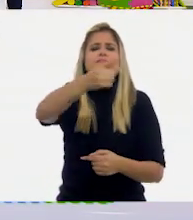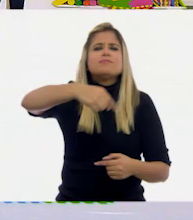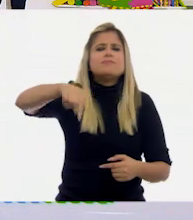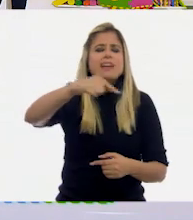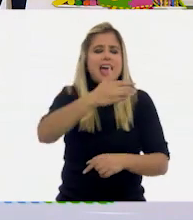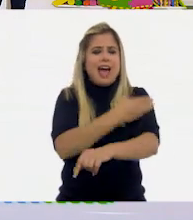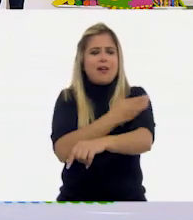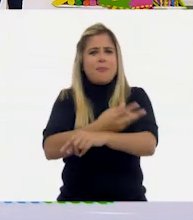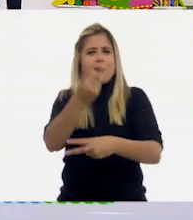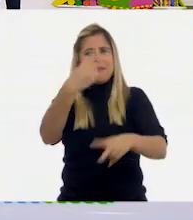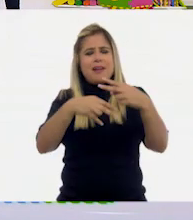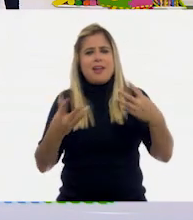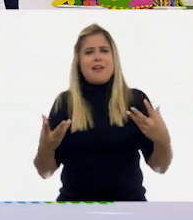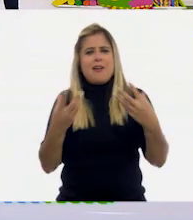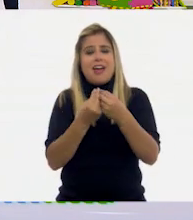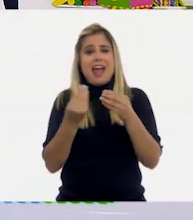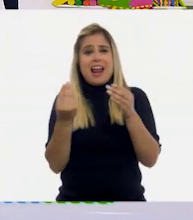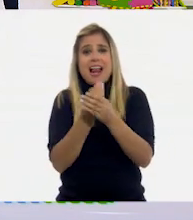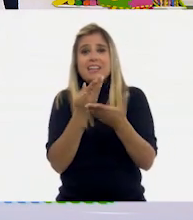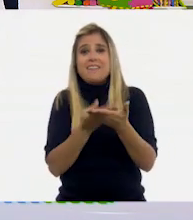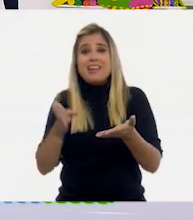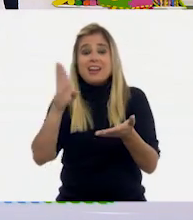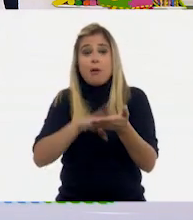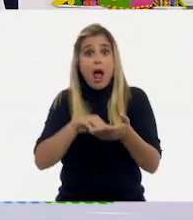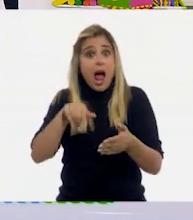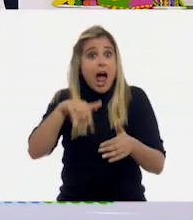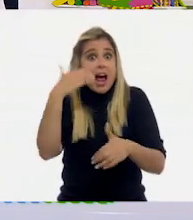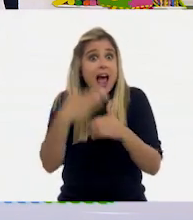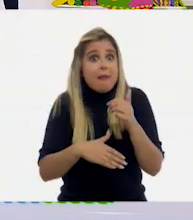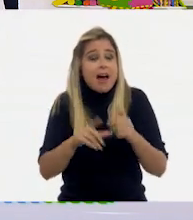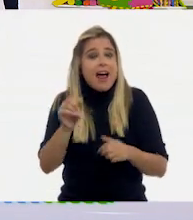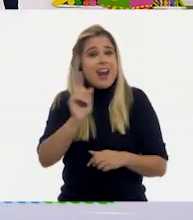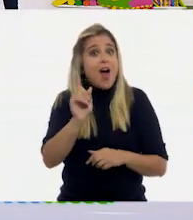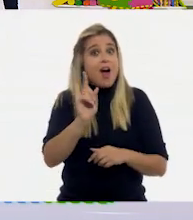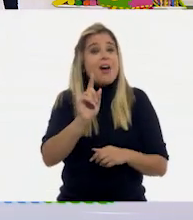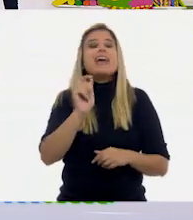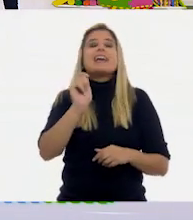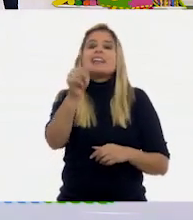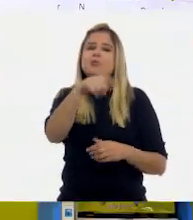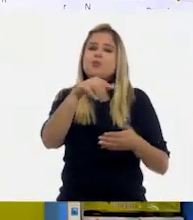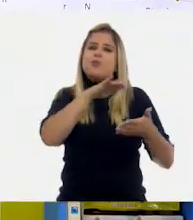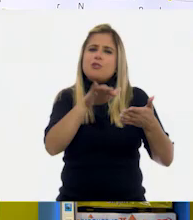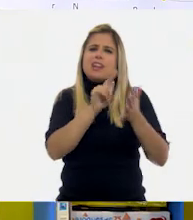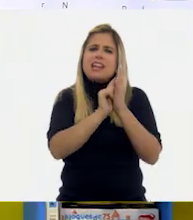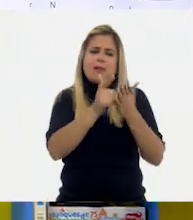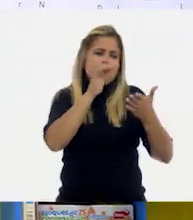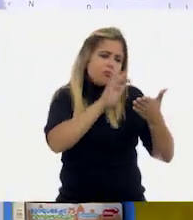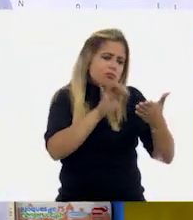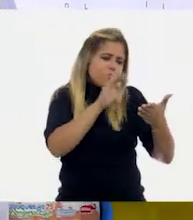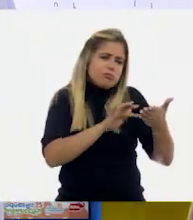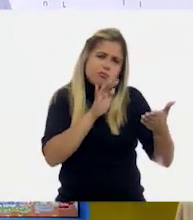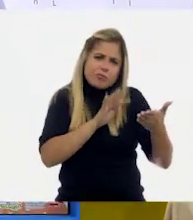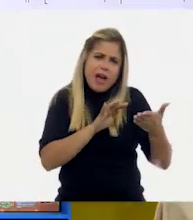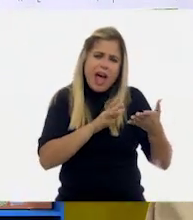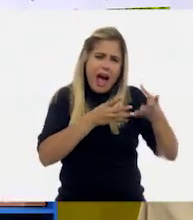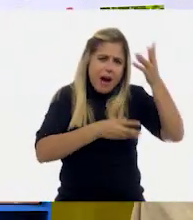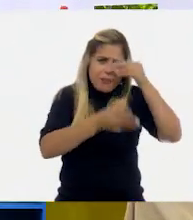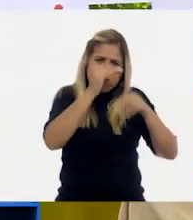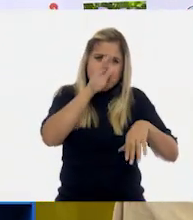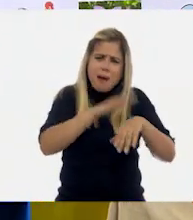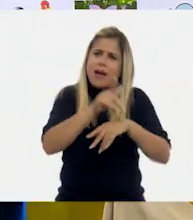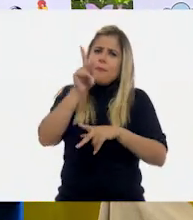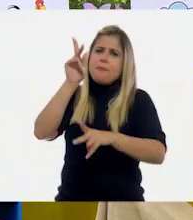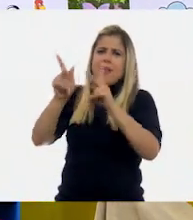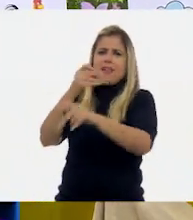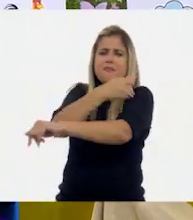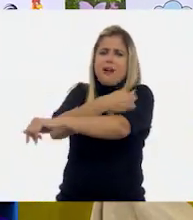nos acompañaron en nuestra clase bilingüe. Pero esto no se acaba, ¿eh? Si te es posible, consulta otros libros y comenta el tema del día de hoy con tu familia. Si tienes